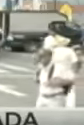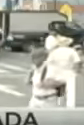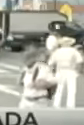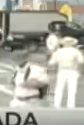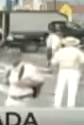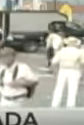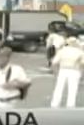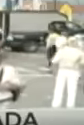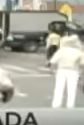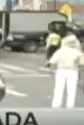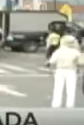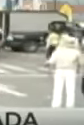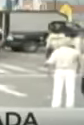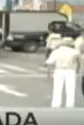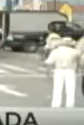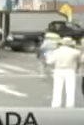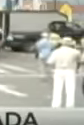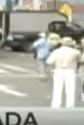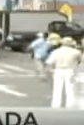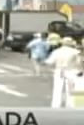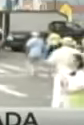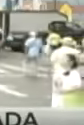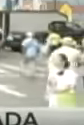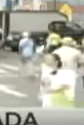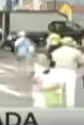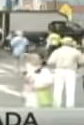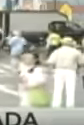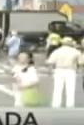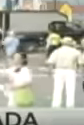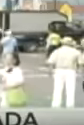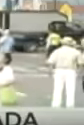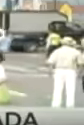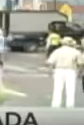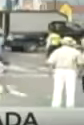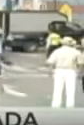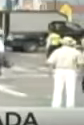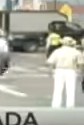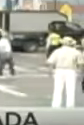Por favor, todos los diputados y diputadas presentes, tomar asiento.